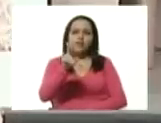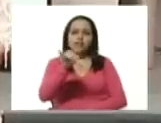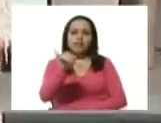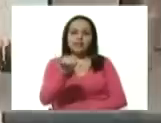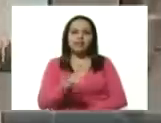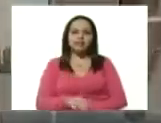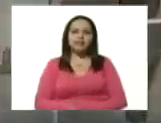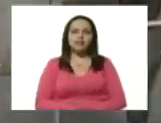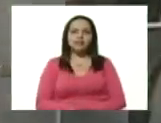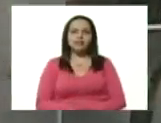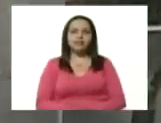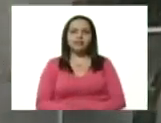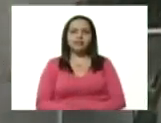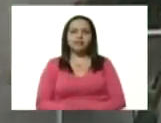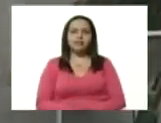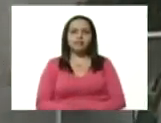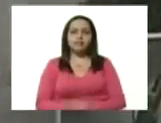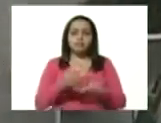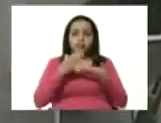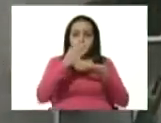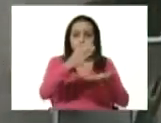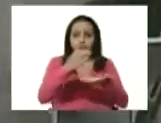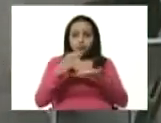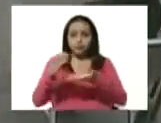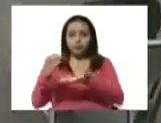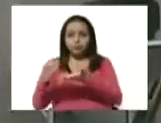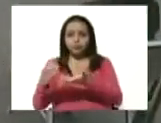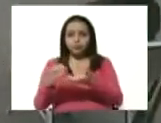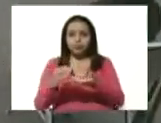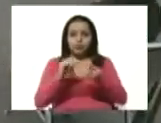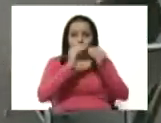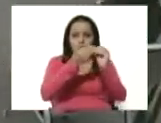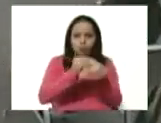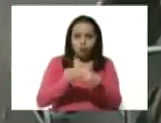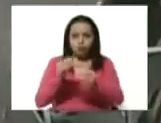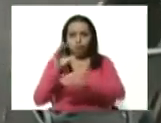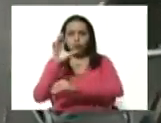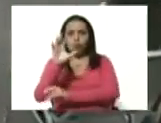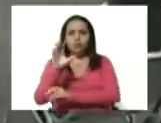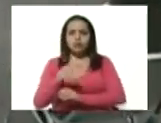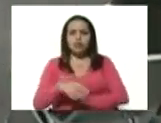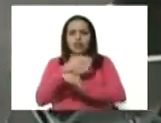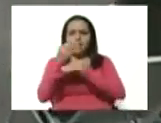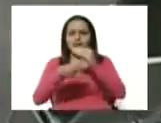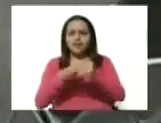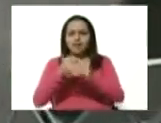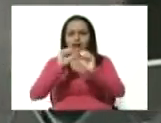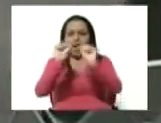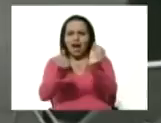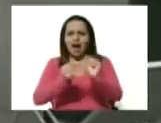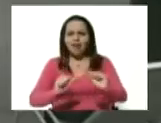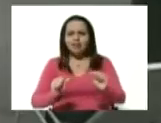Hemos destacado que reciben los galardonados la estatuilla del artista Santiago Aguirre, un premio metálico.